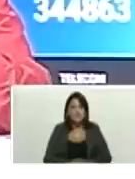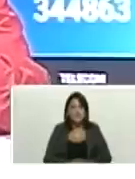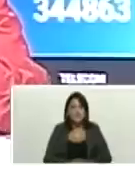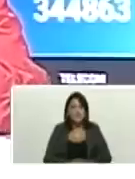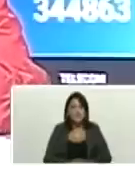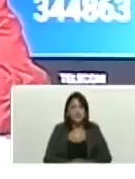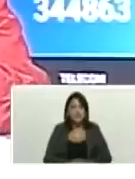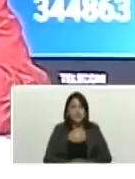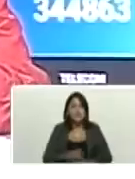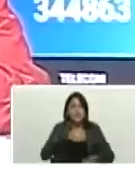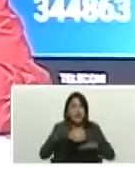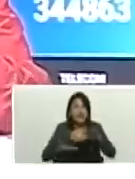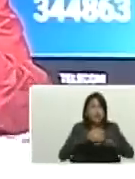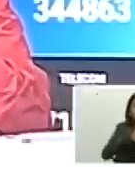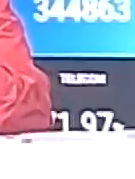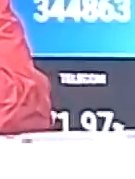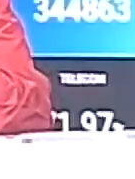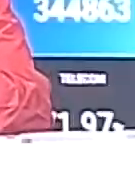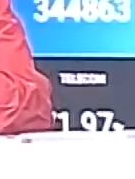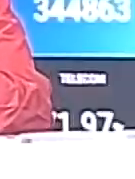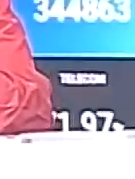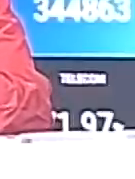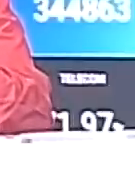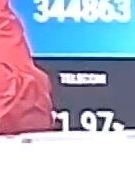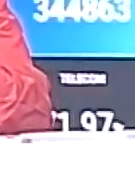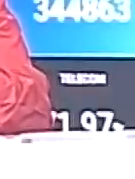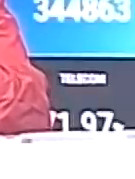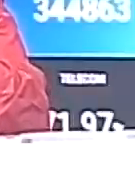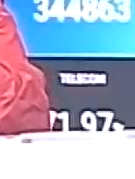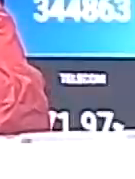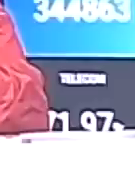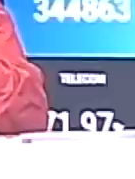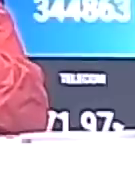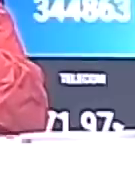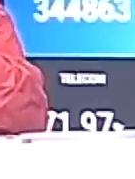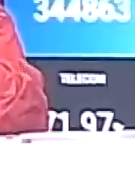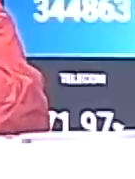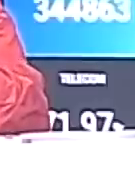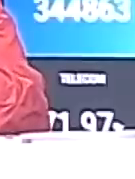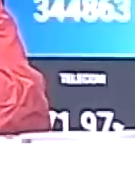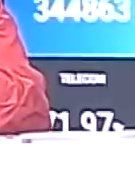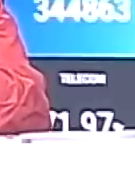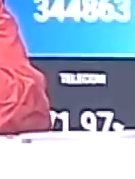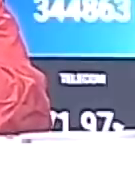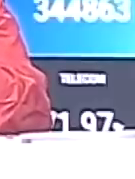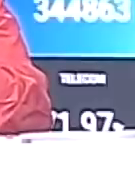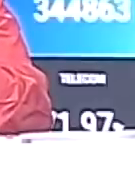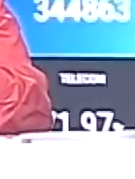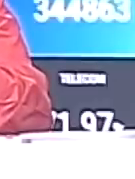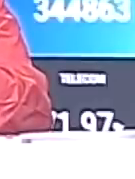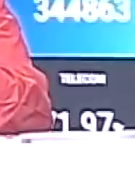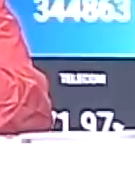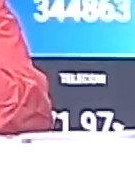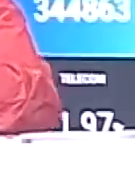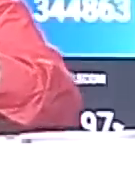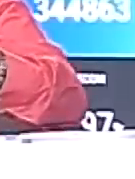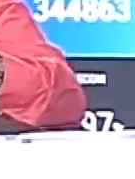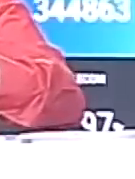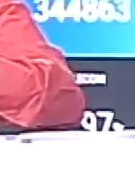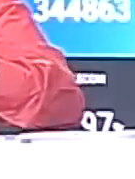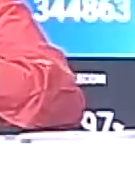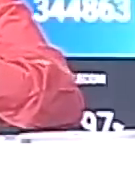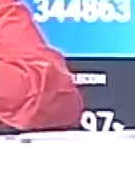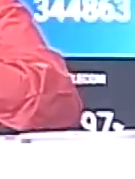Algunas empresas públicas o privadas de países de América Latina y del Caribe le